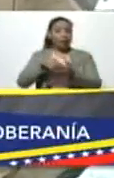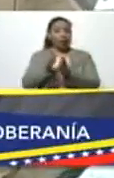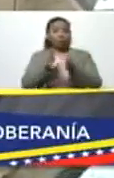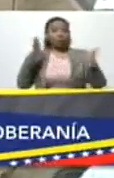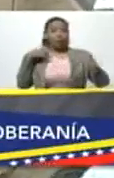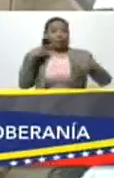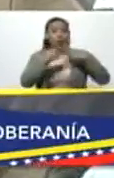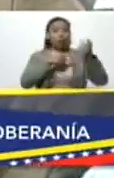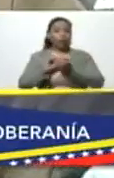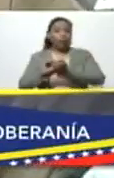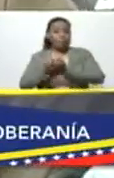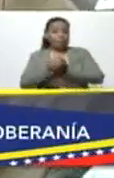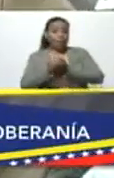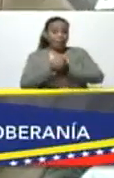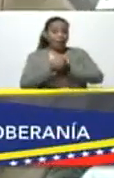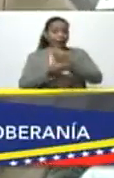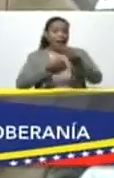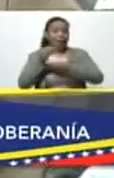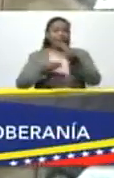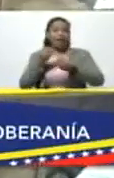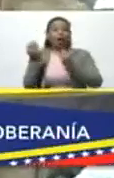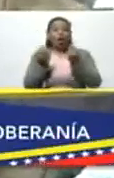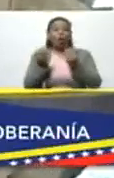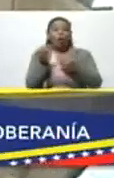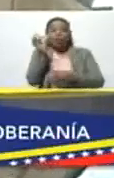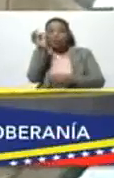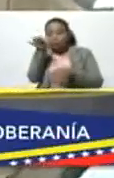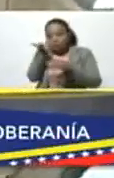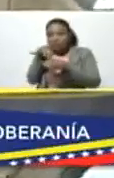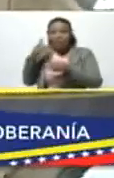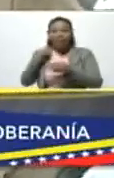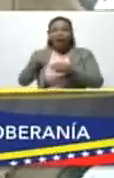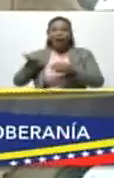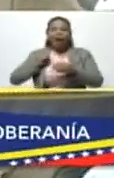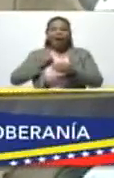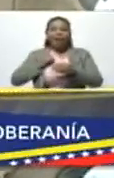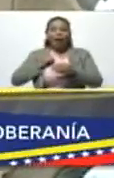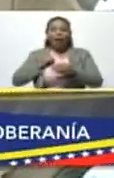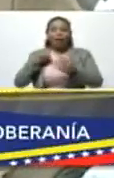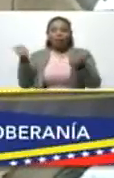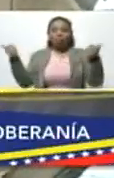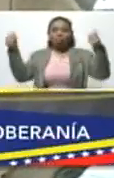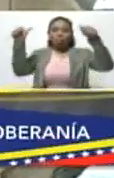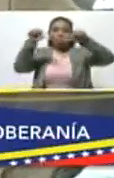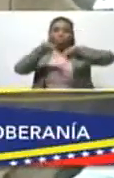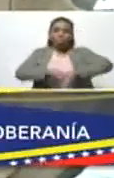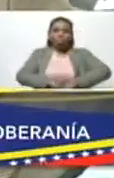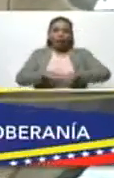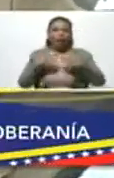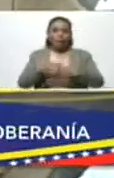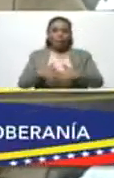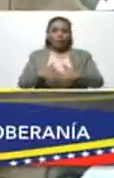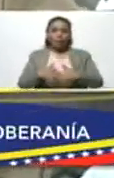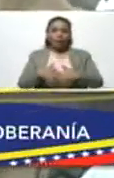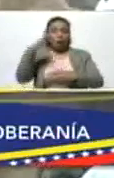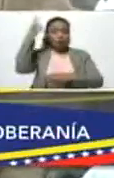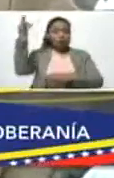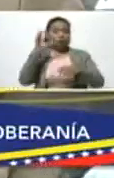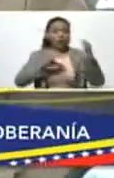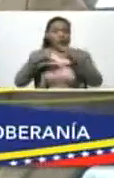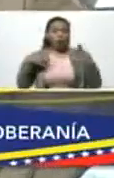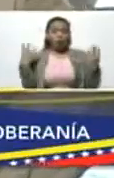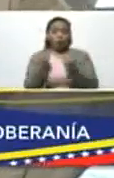papa, pero producían con semilla canadiense. Se fueron a la quiebra todos los productores, producto del bloqueo, y el Consejo Científico se vino con